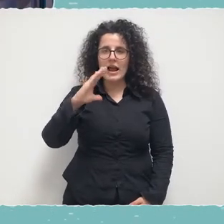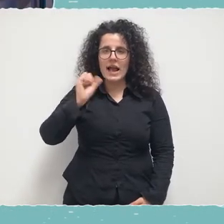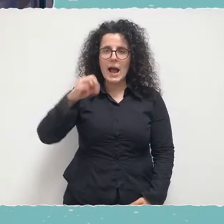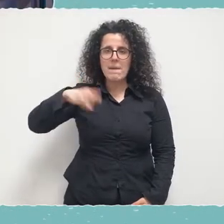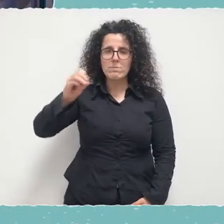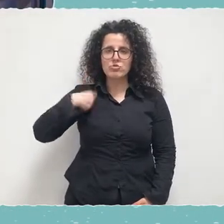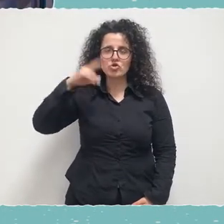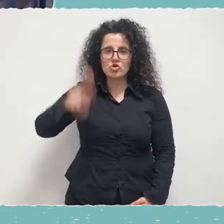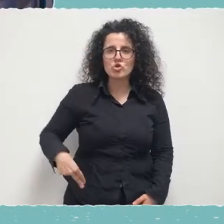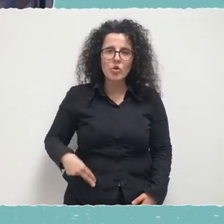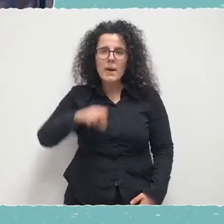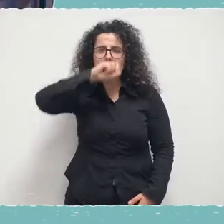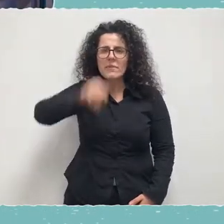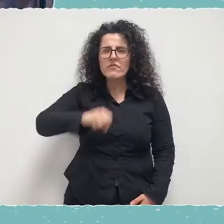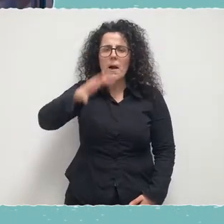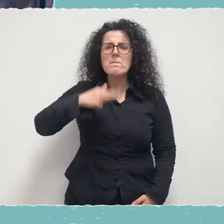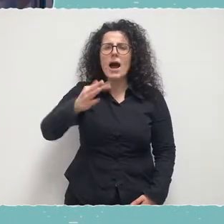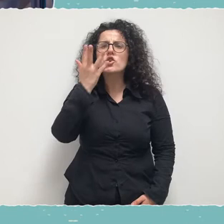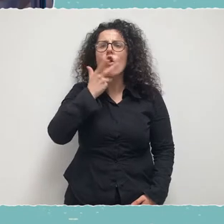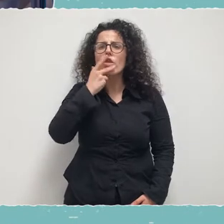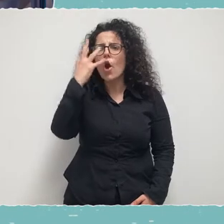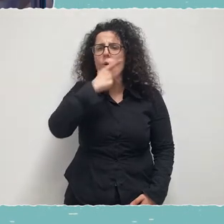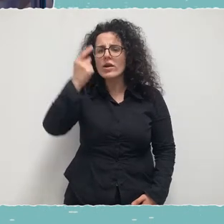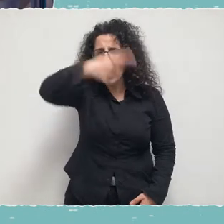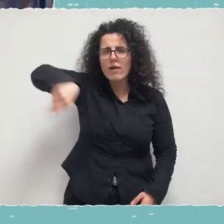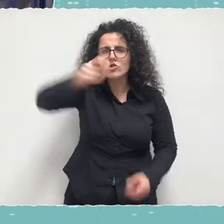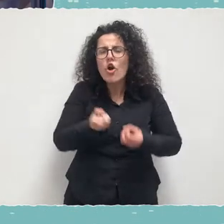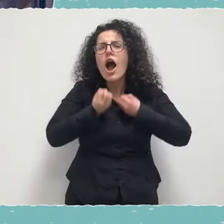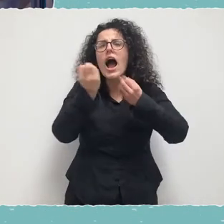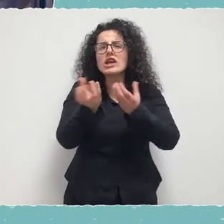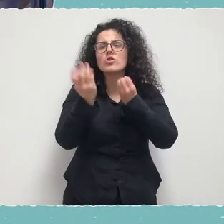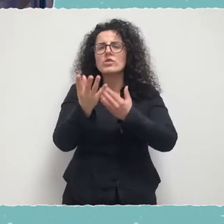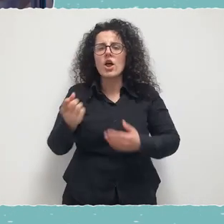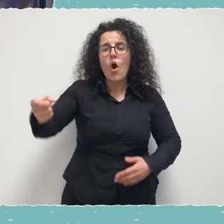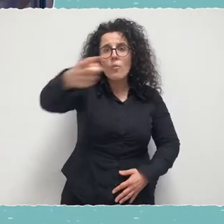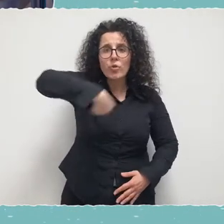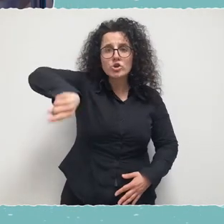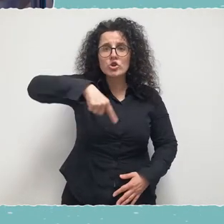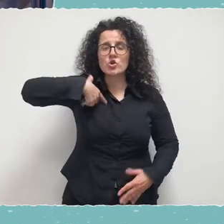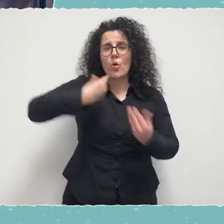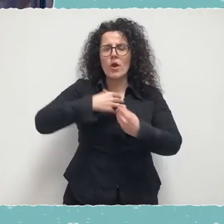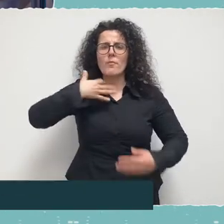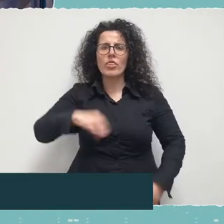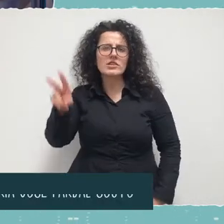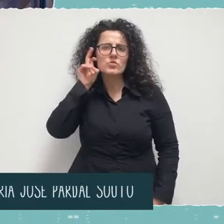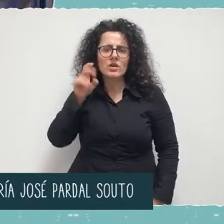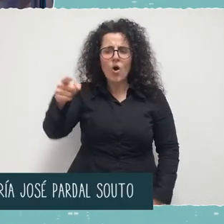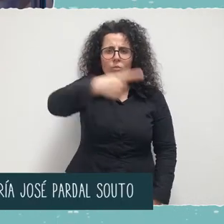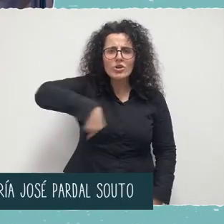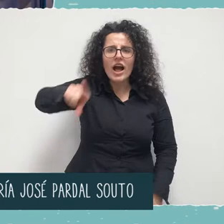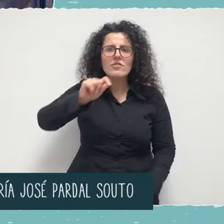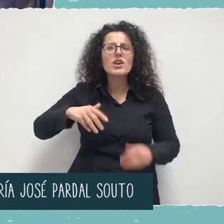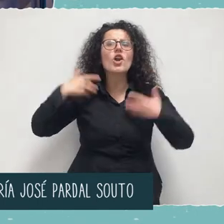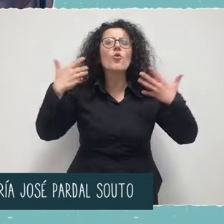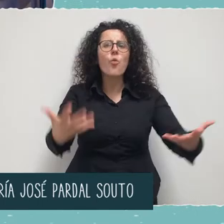Taboa, son Bea Campos e vou vos contar un dos meus contos preferidos. É tan coñecido que podedes contalo comigo. A